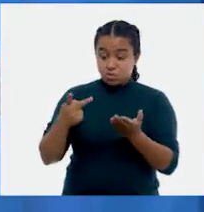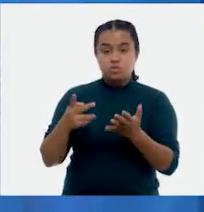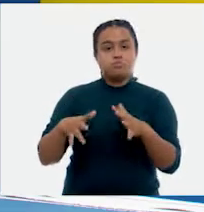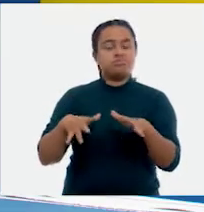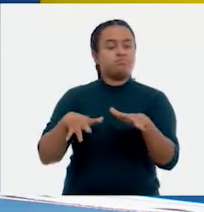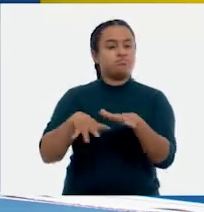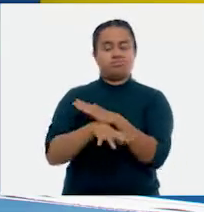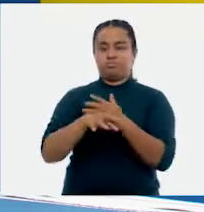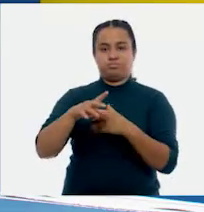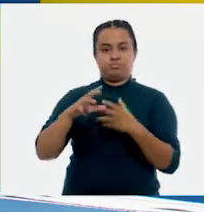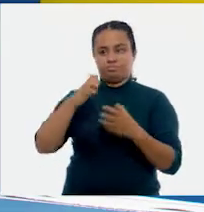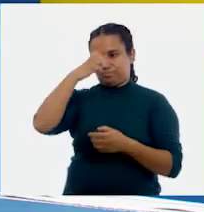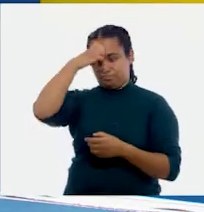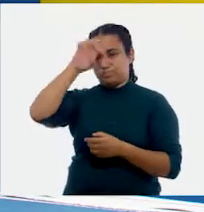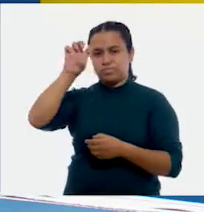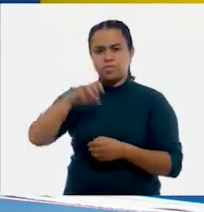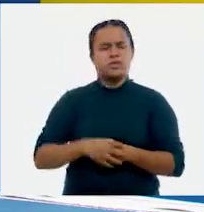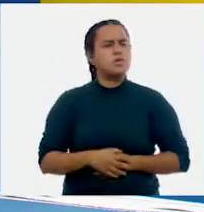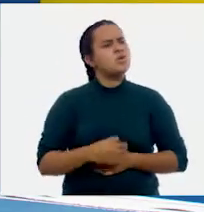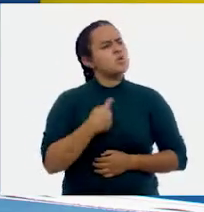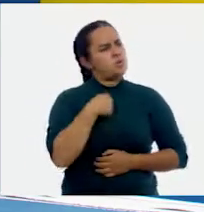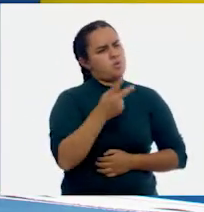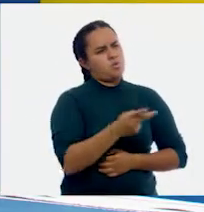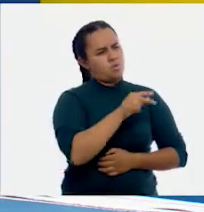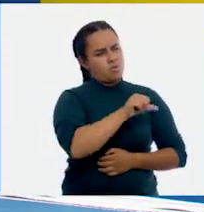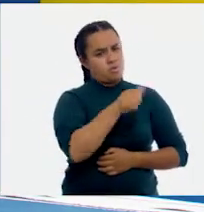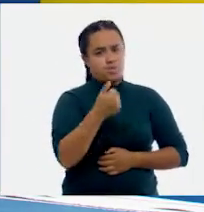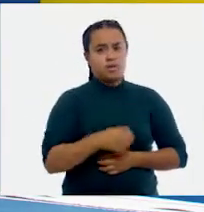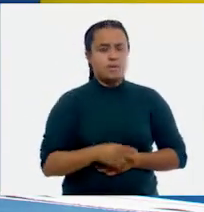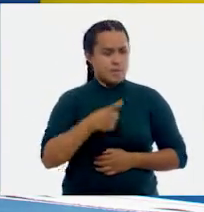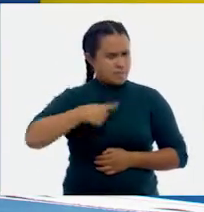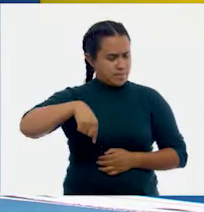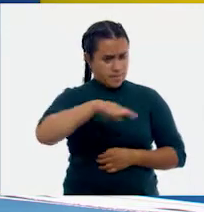ecosistema. Maestro, tengo otra duda. Nosotros los